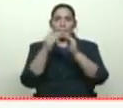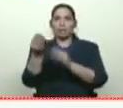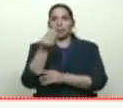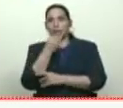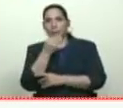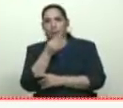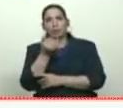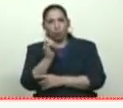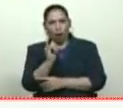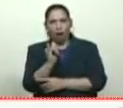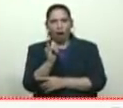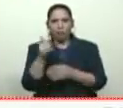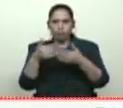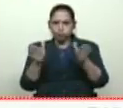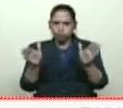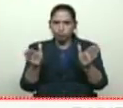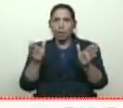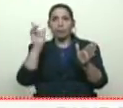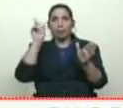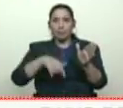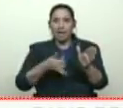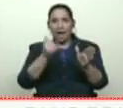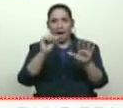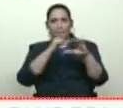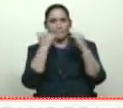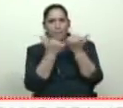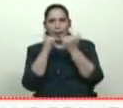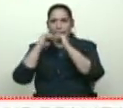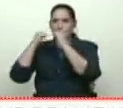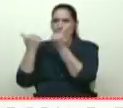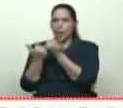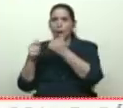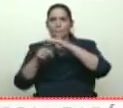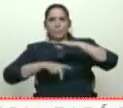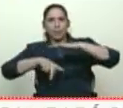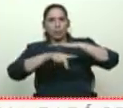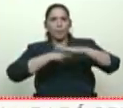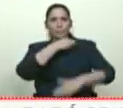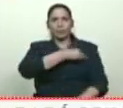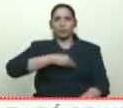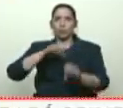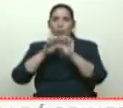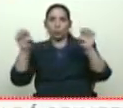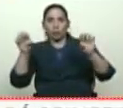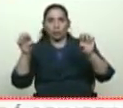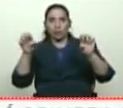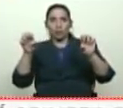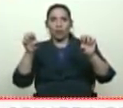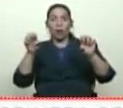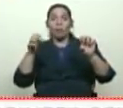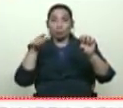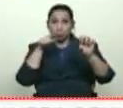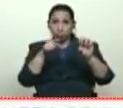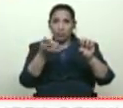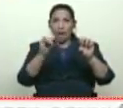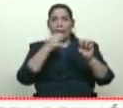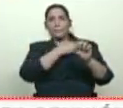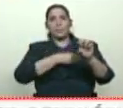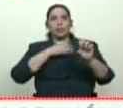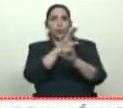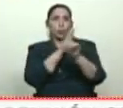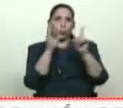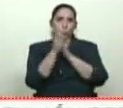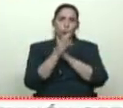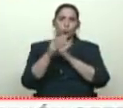alimentación. Por eso hay un aula de preescolar y están las misiones educativas. Por eso allí está la misión Cultura